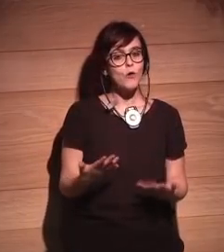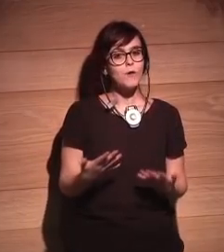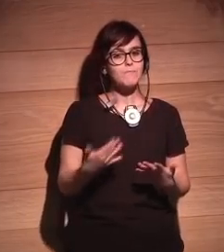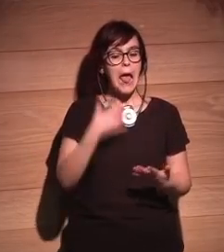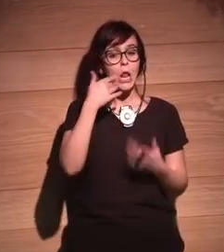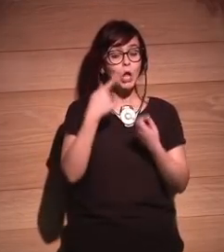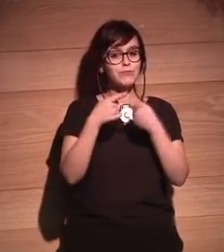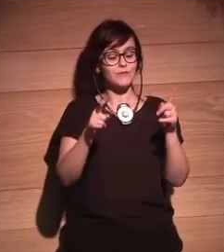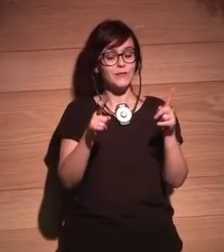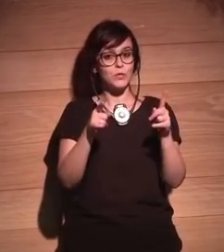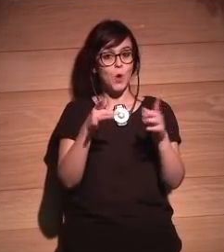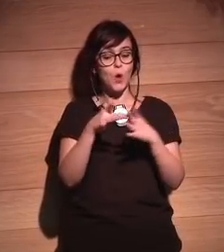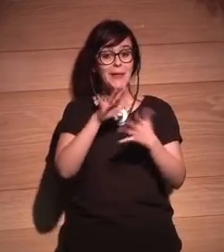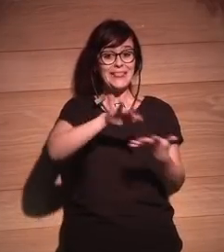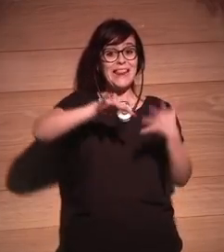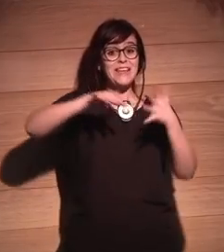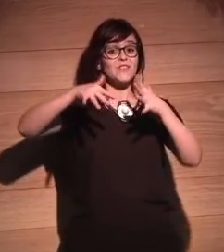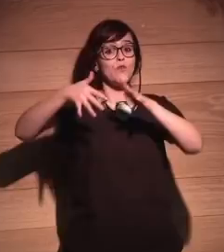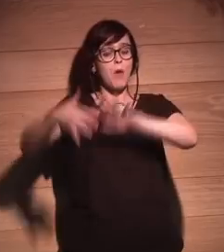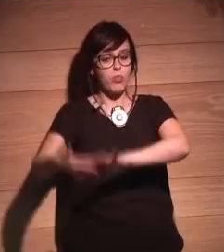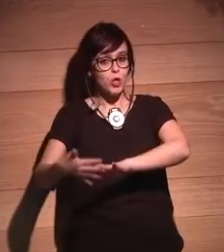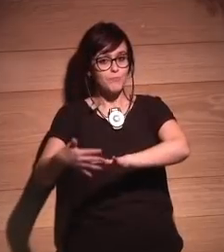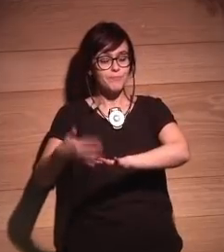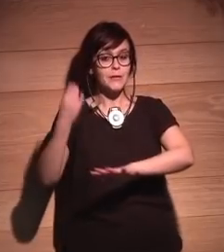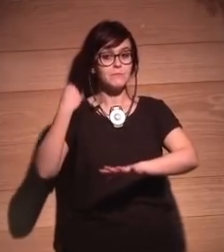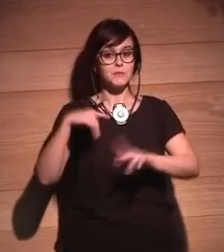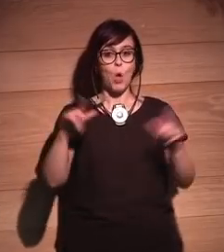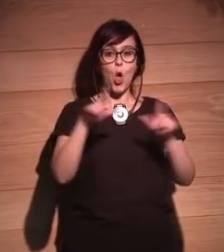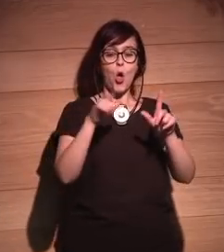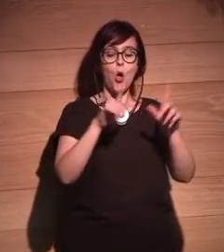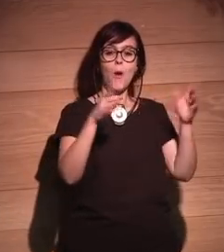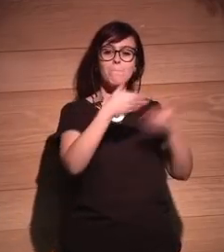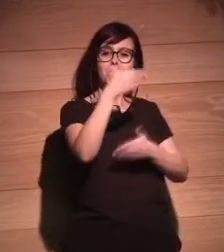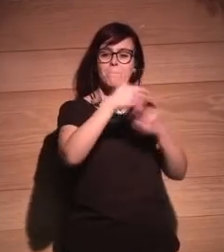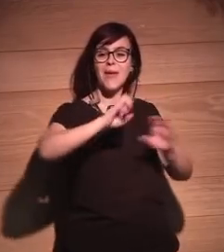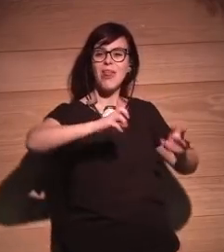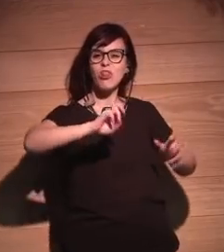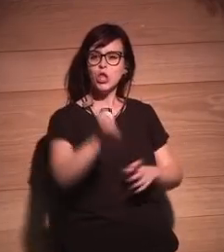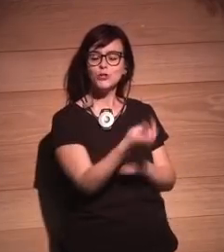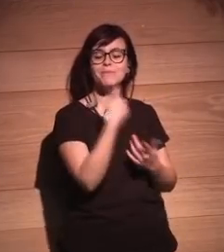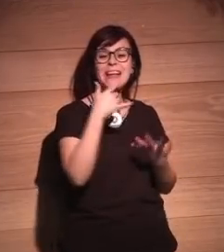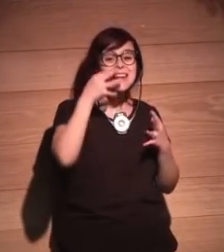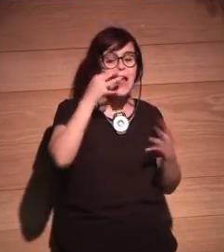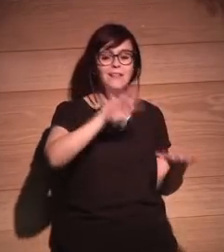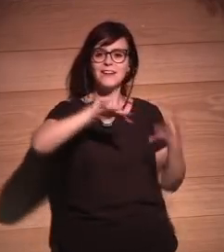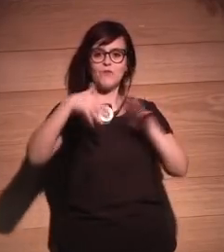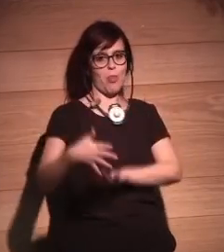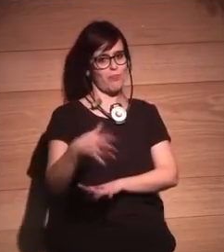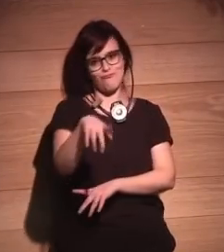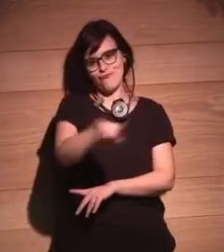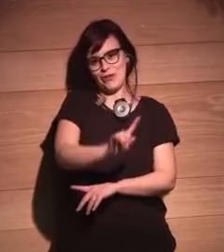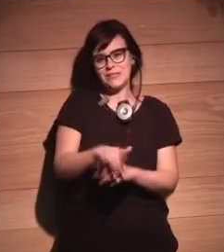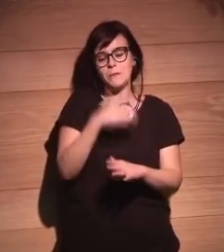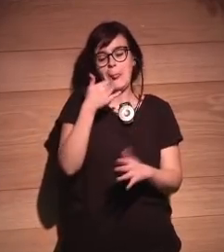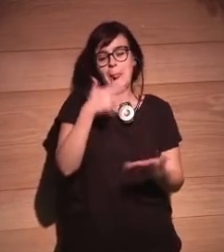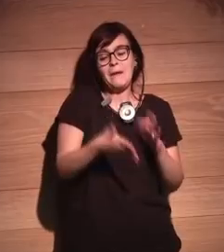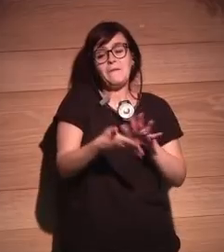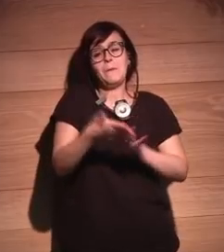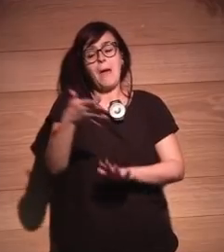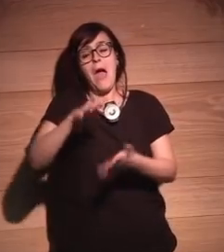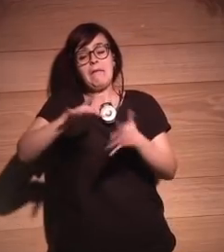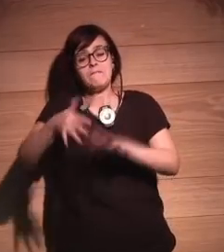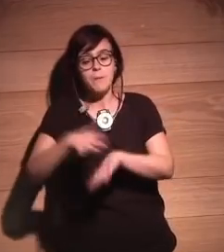fundamental cuando veo cómo acometen la transformación es que en los medios no se ha acometido realmente la transformación, salvo en excepciones. O sea, yo veo que la banca